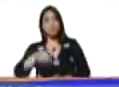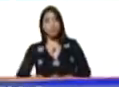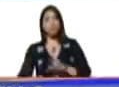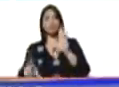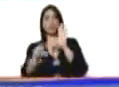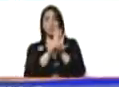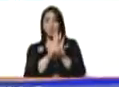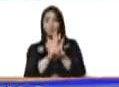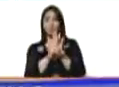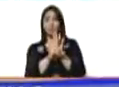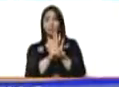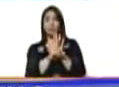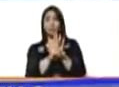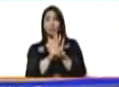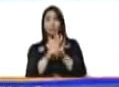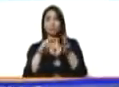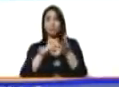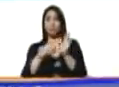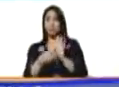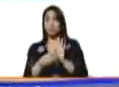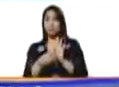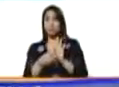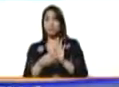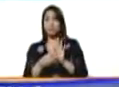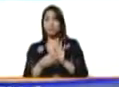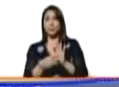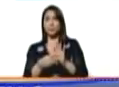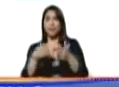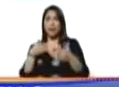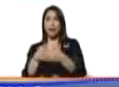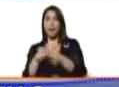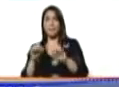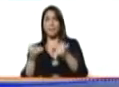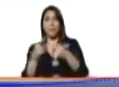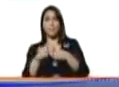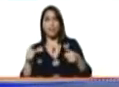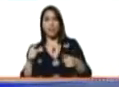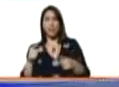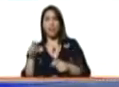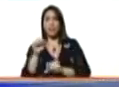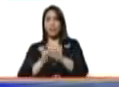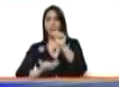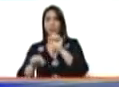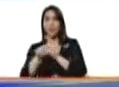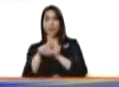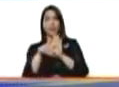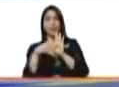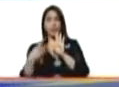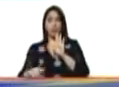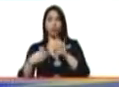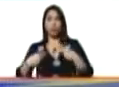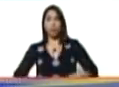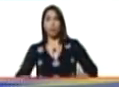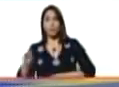ley, que en este caso será antibloqueo, para defender los derechos humanos de los venezolanos, que son